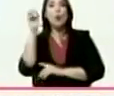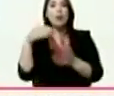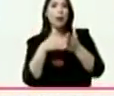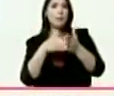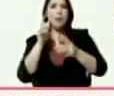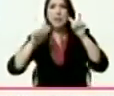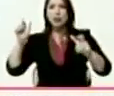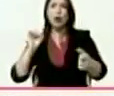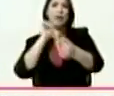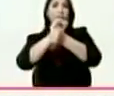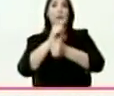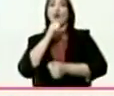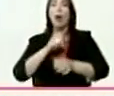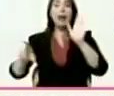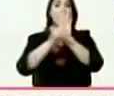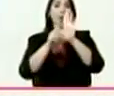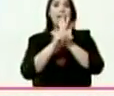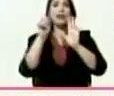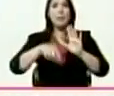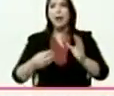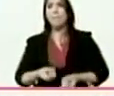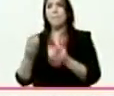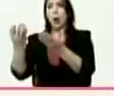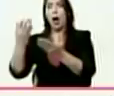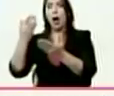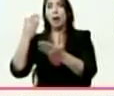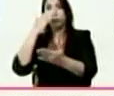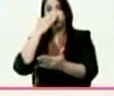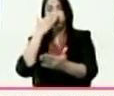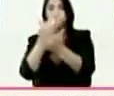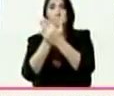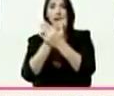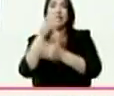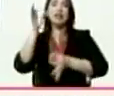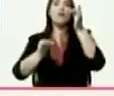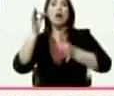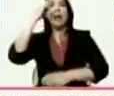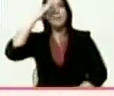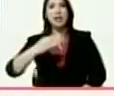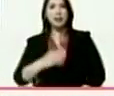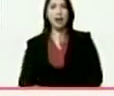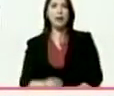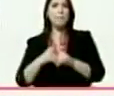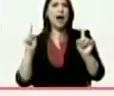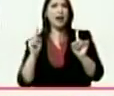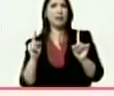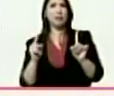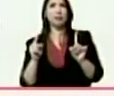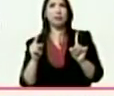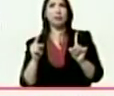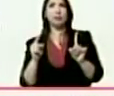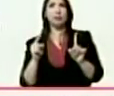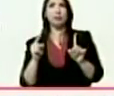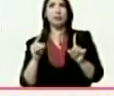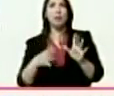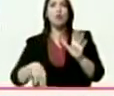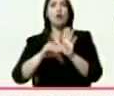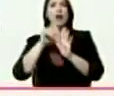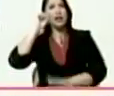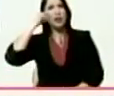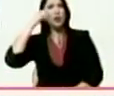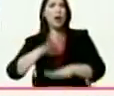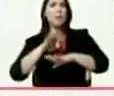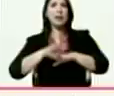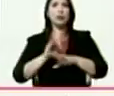detenidas ilegalmente y presentadas ante tribunales militares. Para volver a recordar lo que